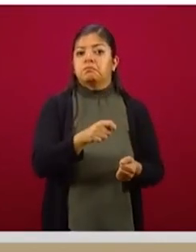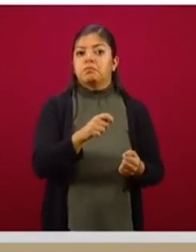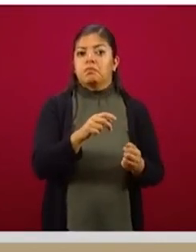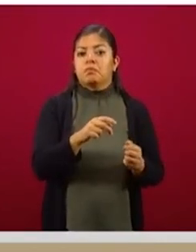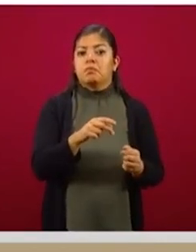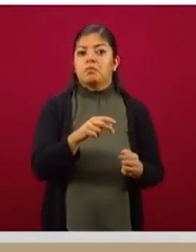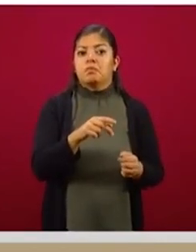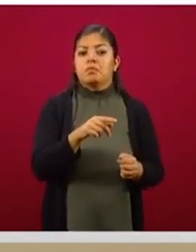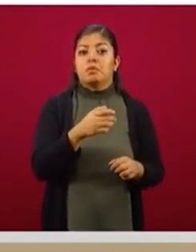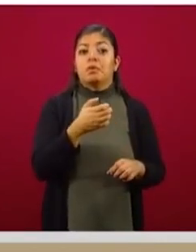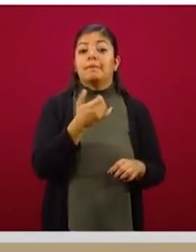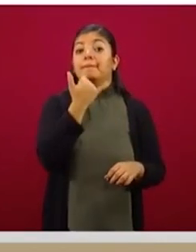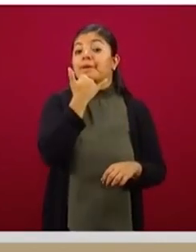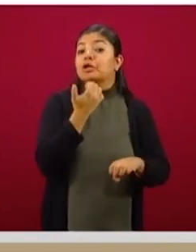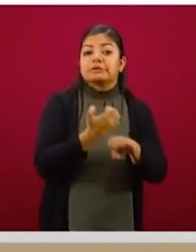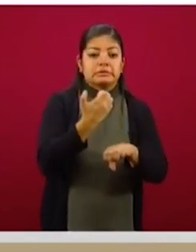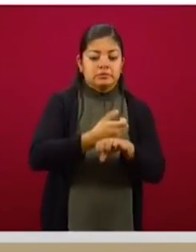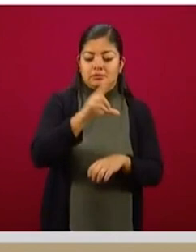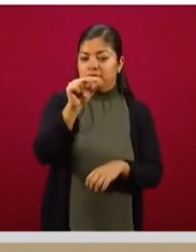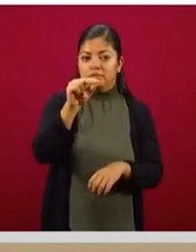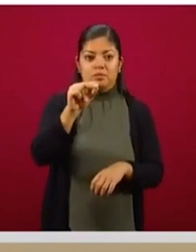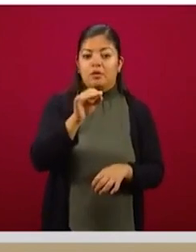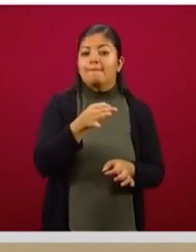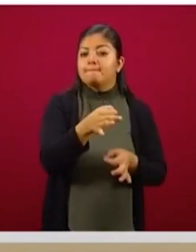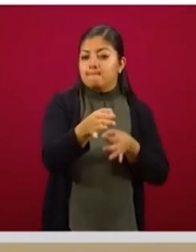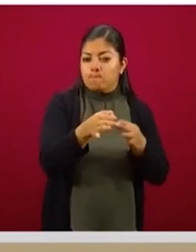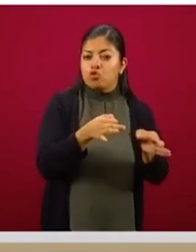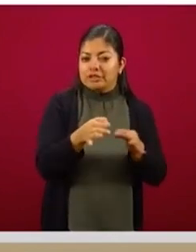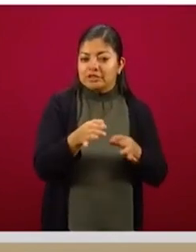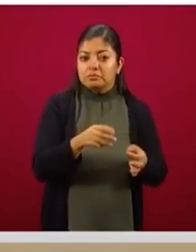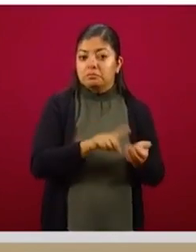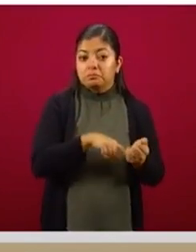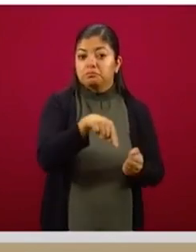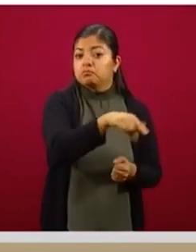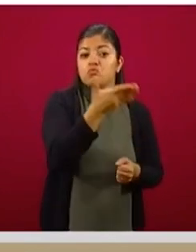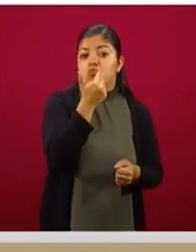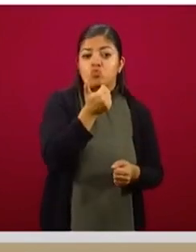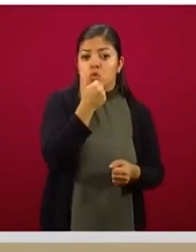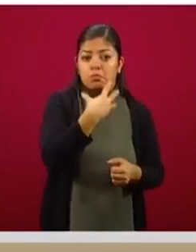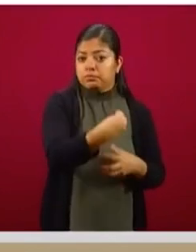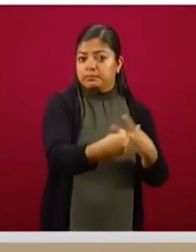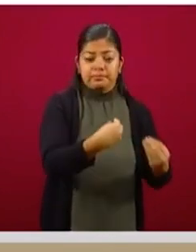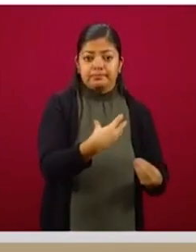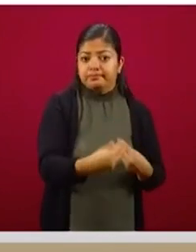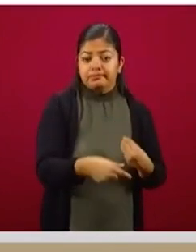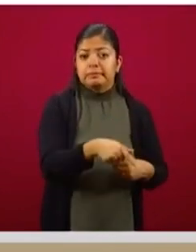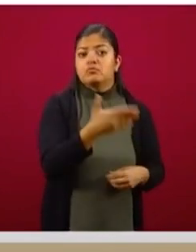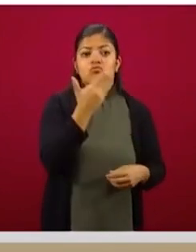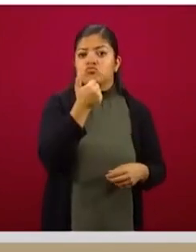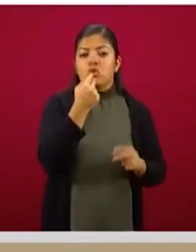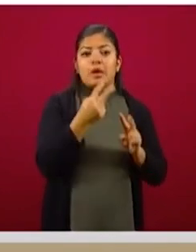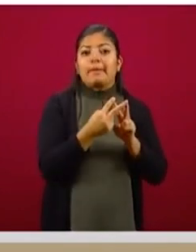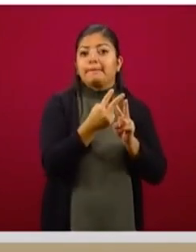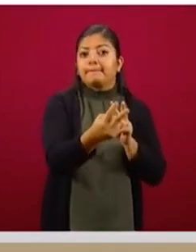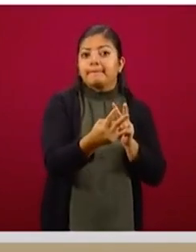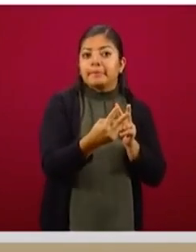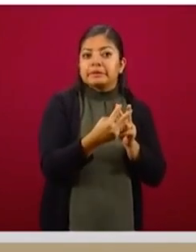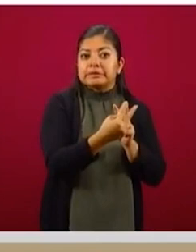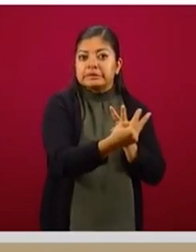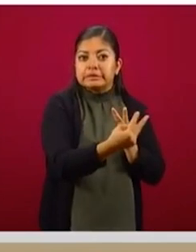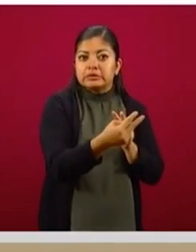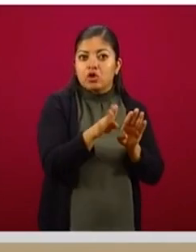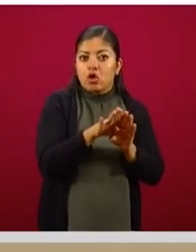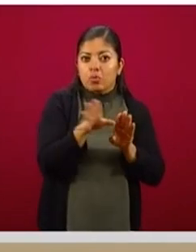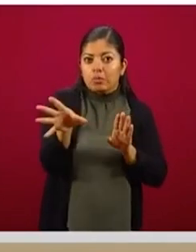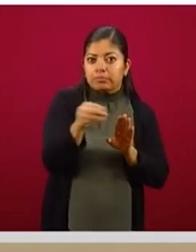estados, municipios. Municipios que no tienen contagios y no son vecinos de un municipio con contagios de